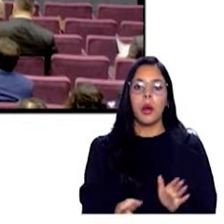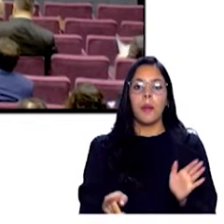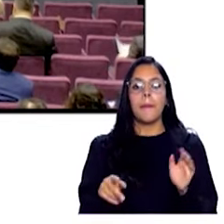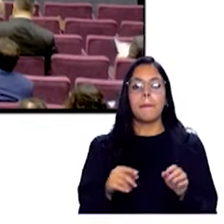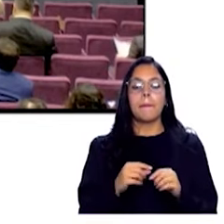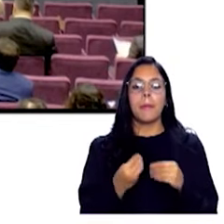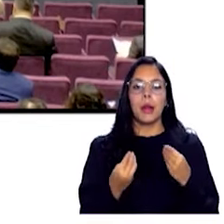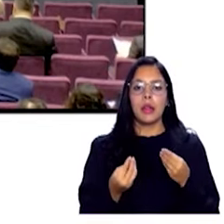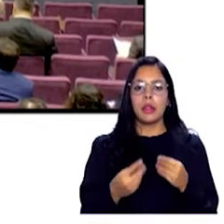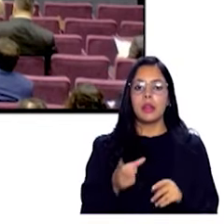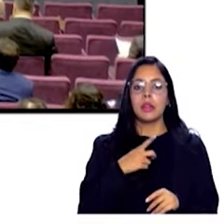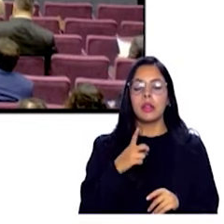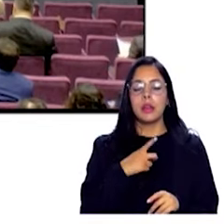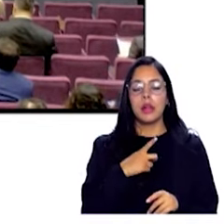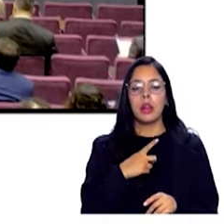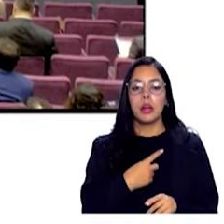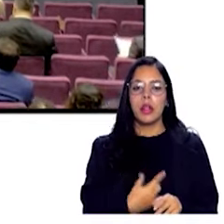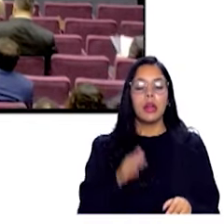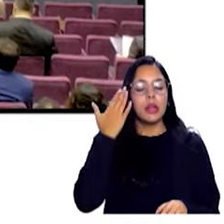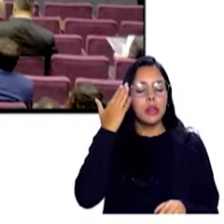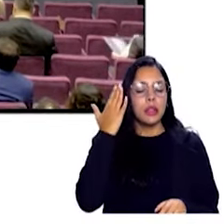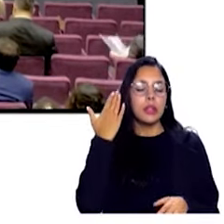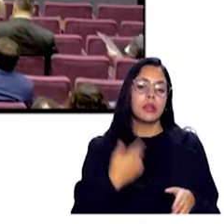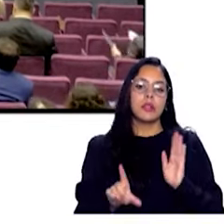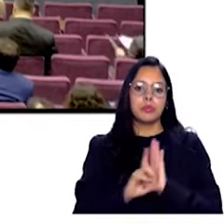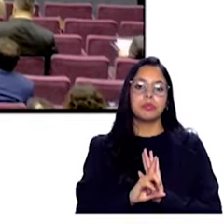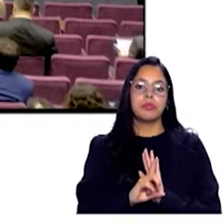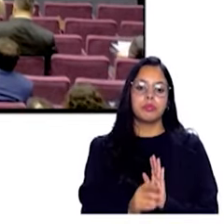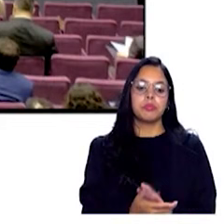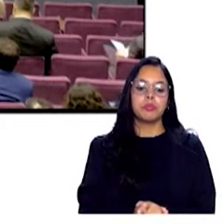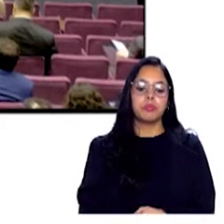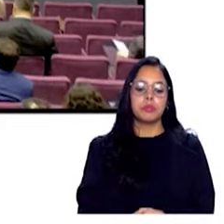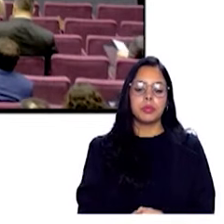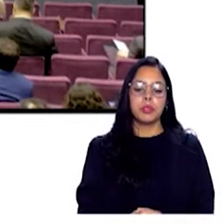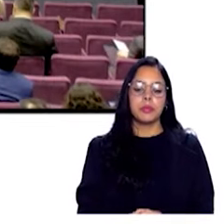de inmediatamente esao